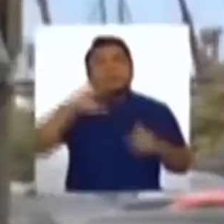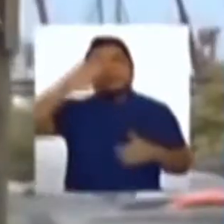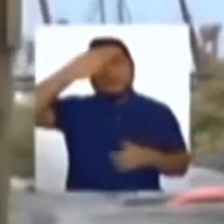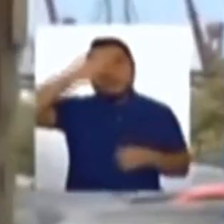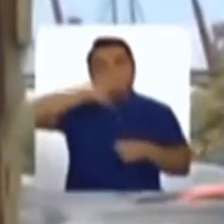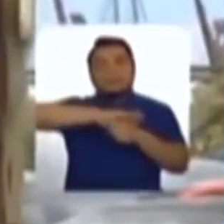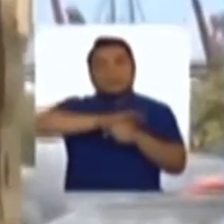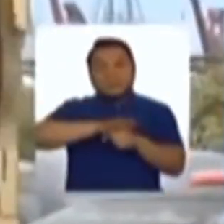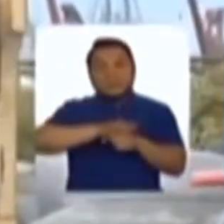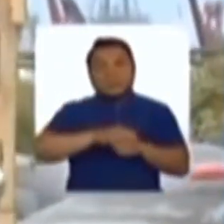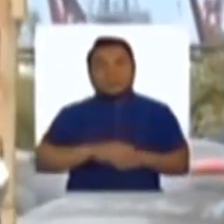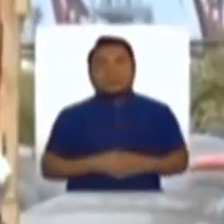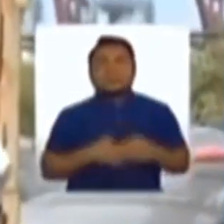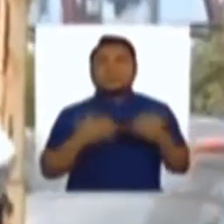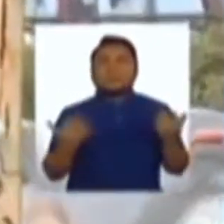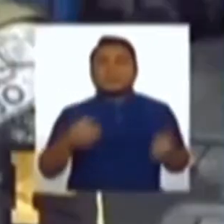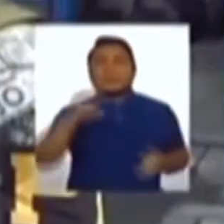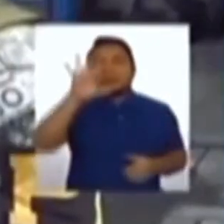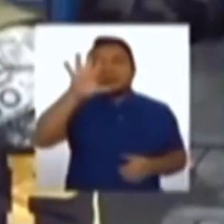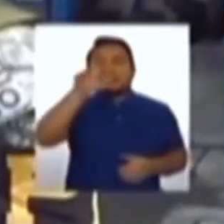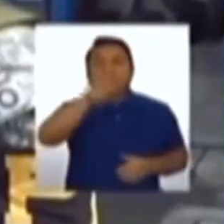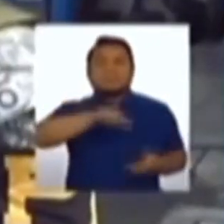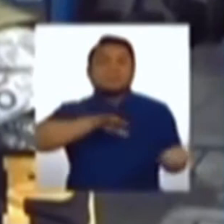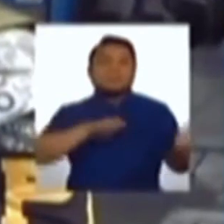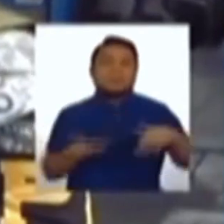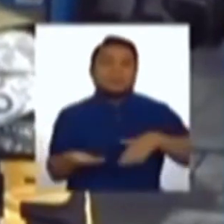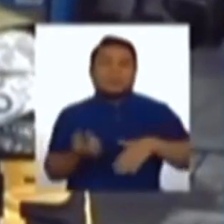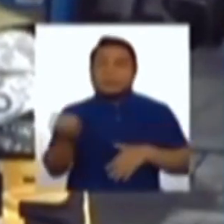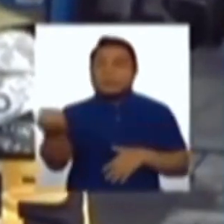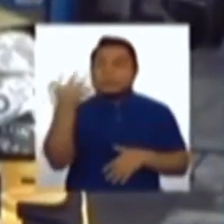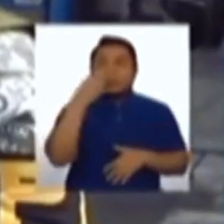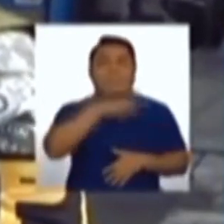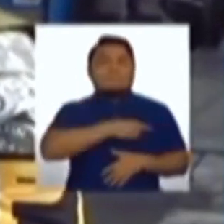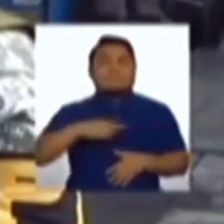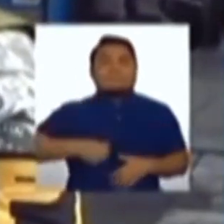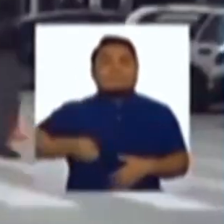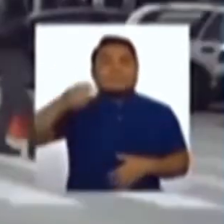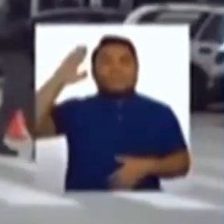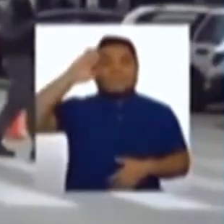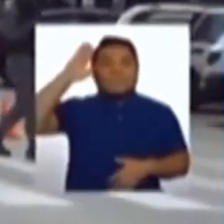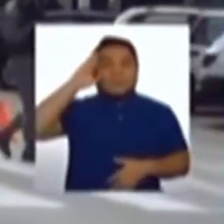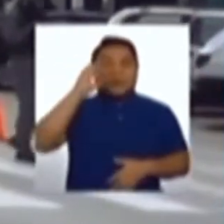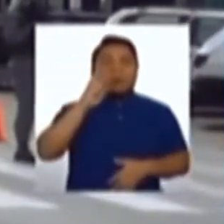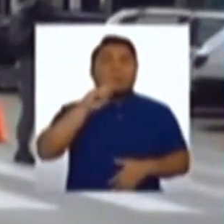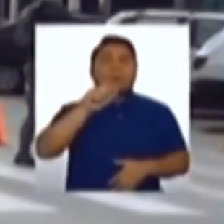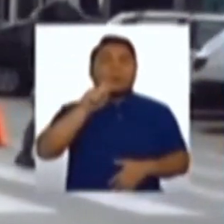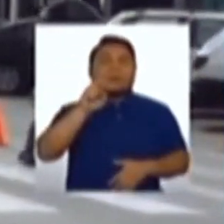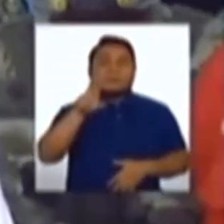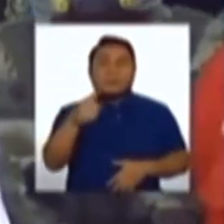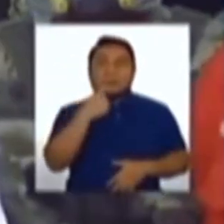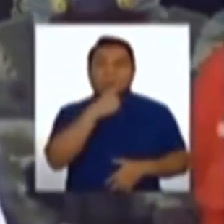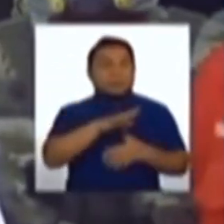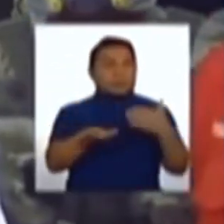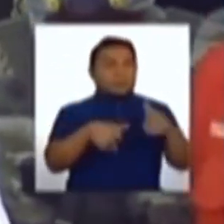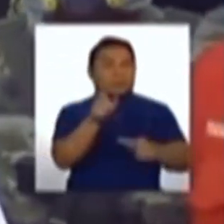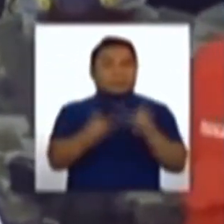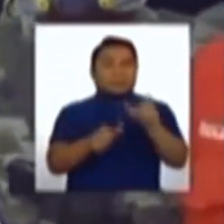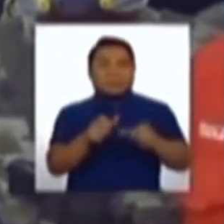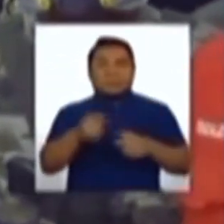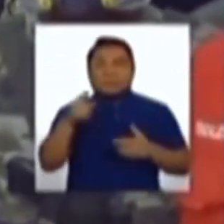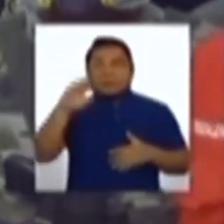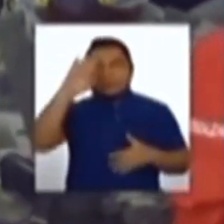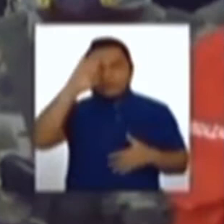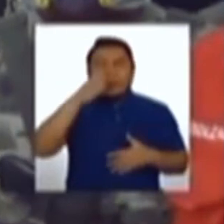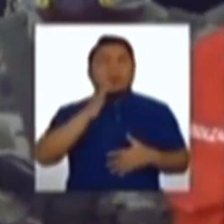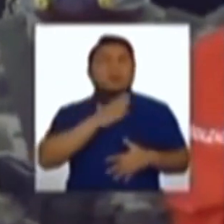- trescientos cuarenta y nueve miembros de las fuerzas armadas están contagiados con joven diecinueve y cinco fallecieron informó el